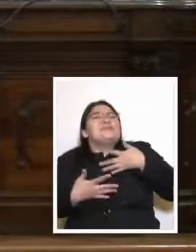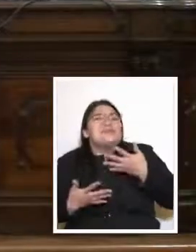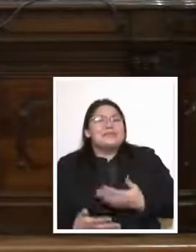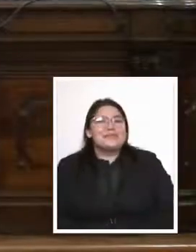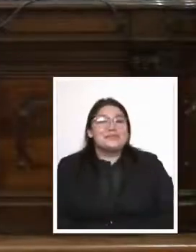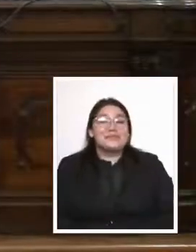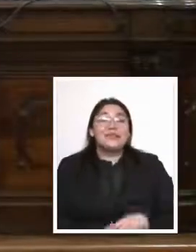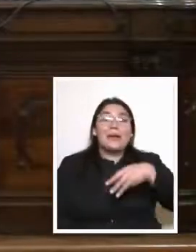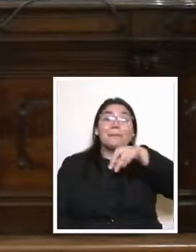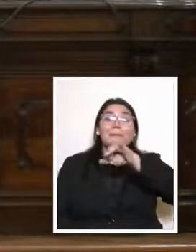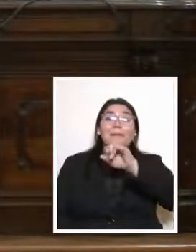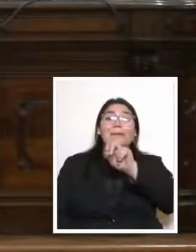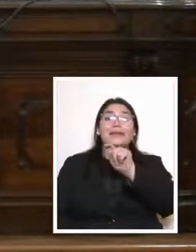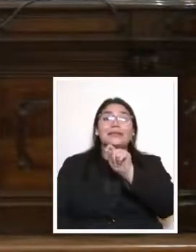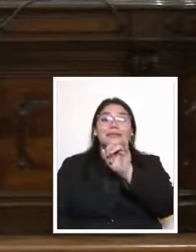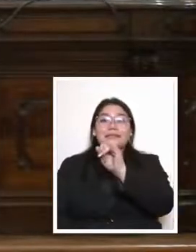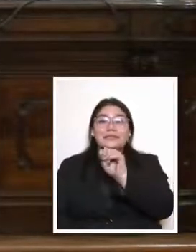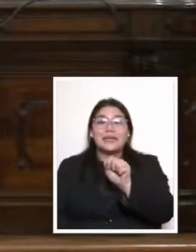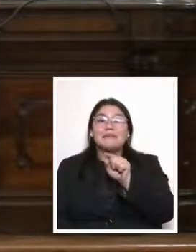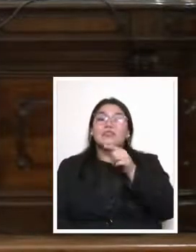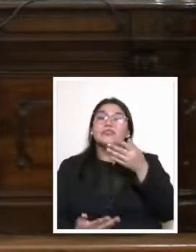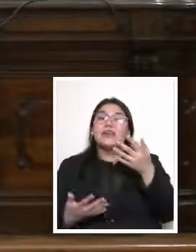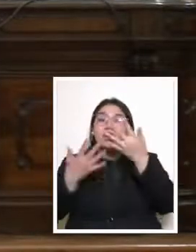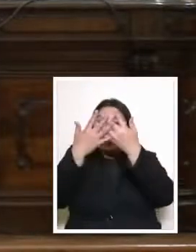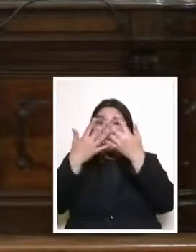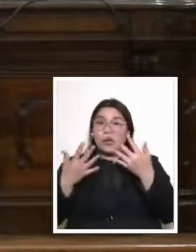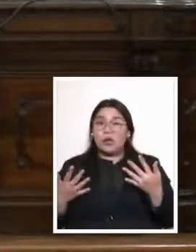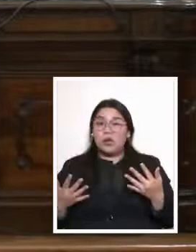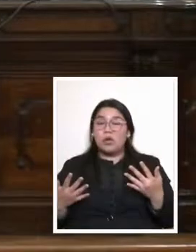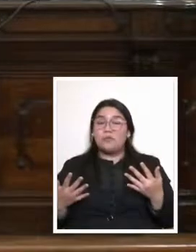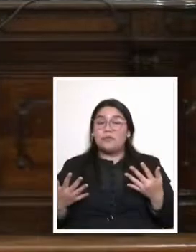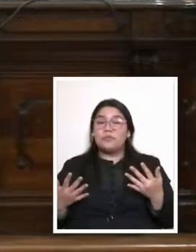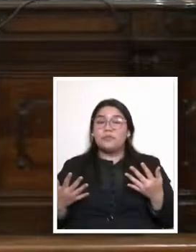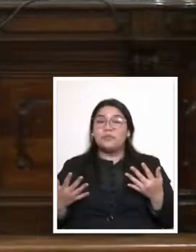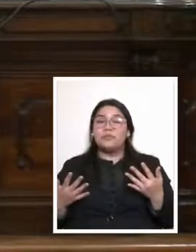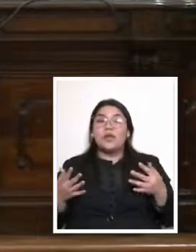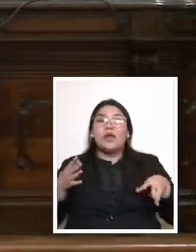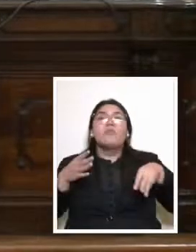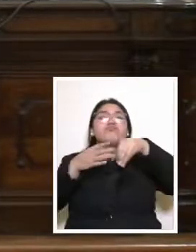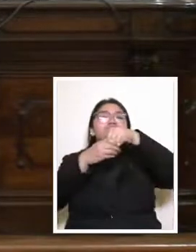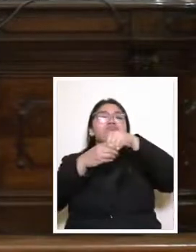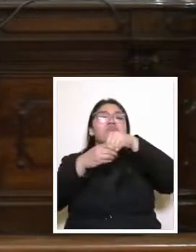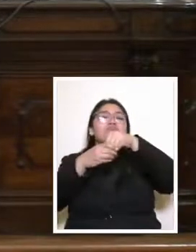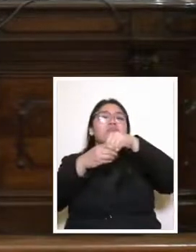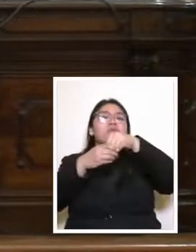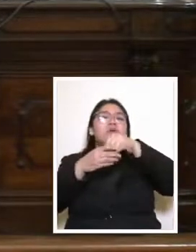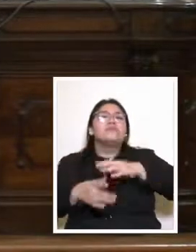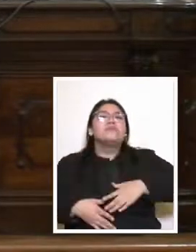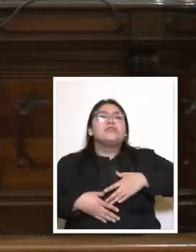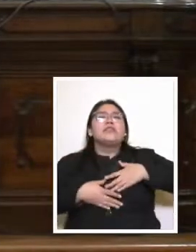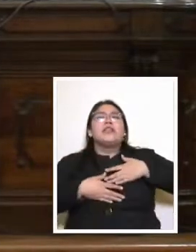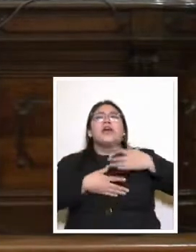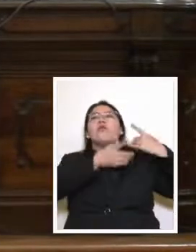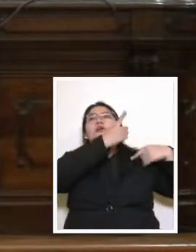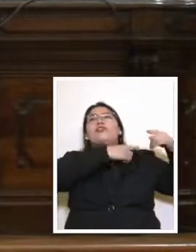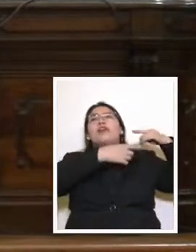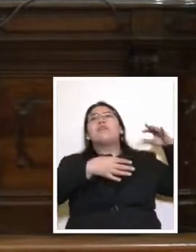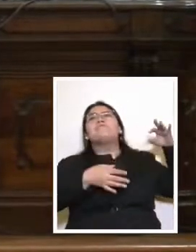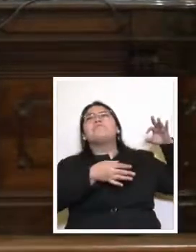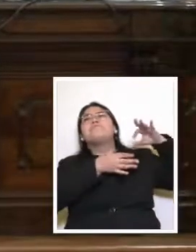¿de qué manera el currículum podría incorporar en su eje el sentido de pertenencia, la historia, la cosmovisión de